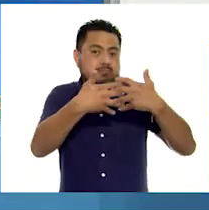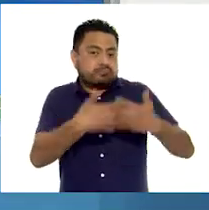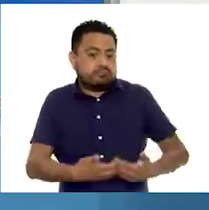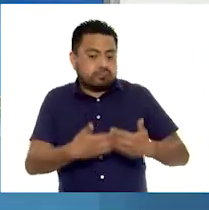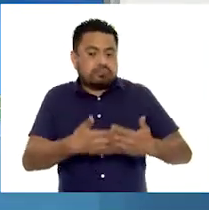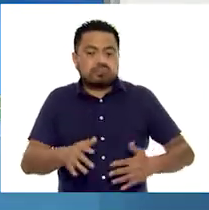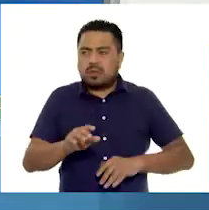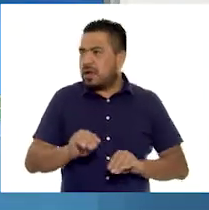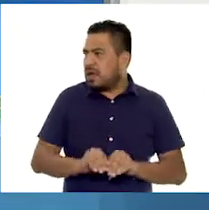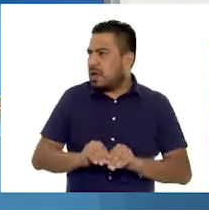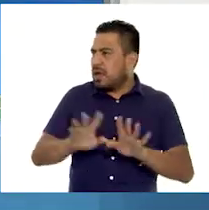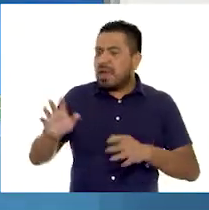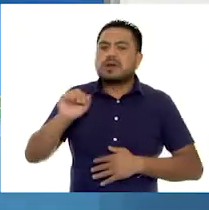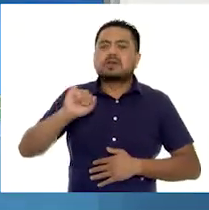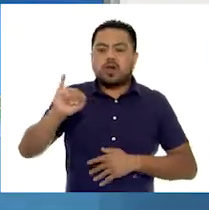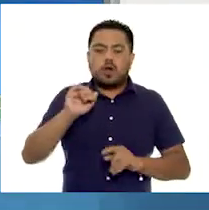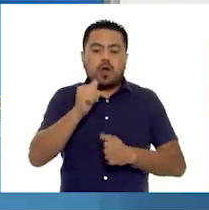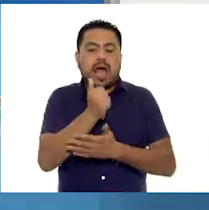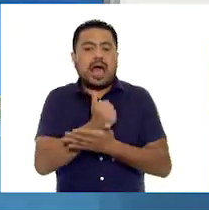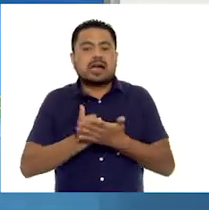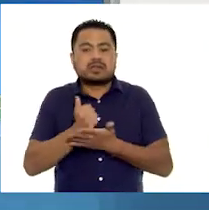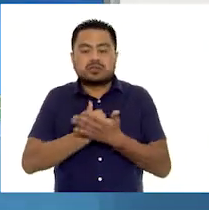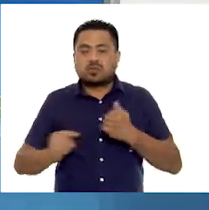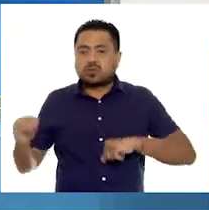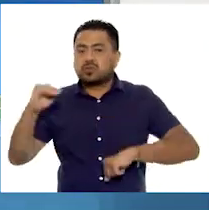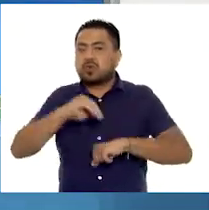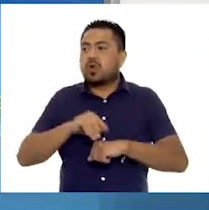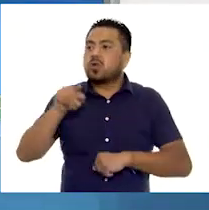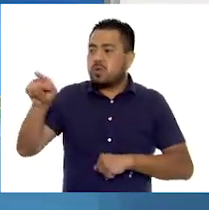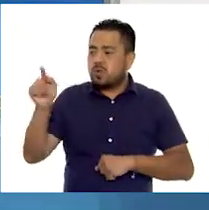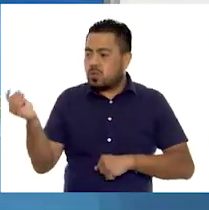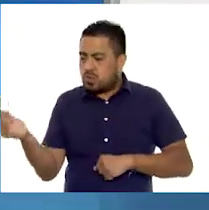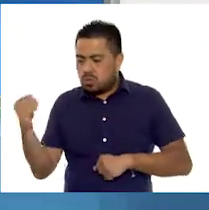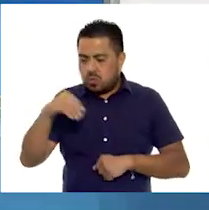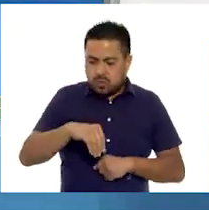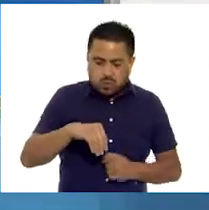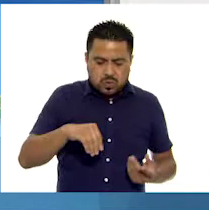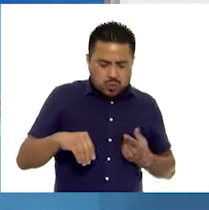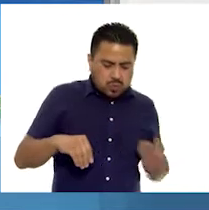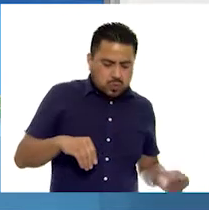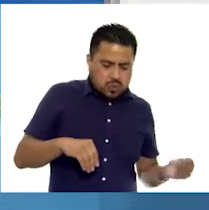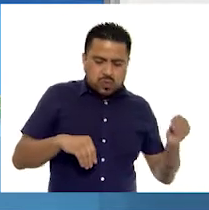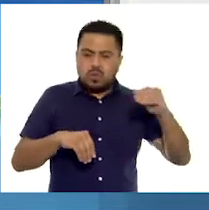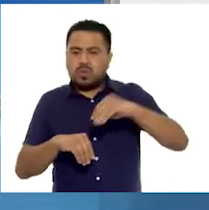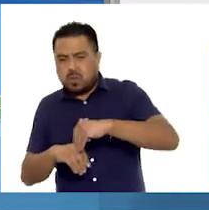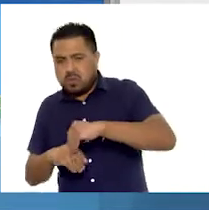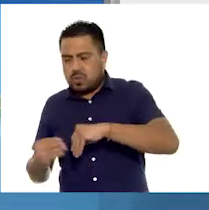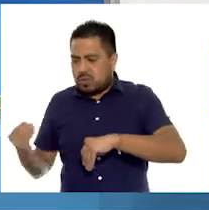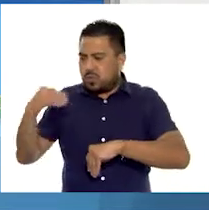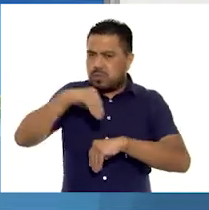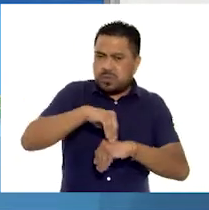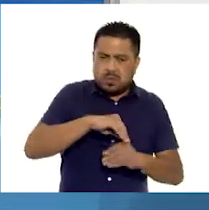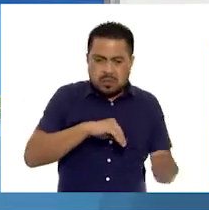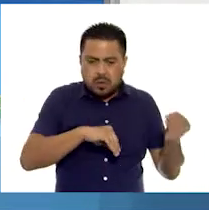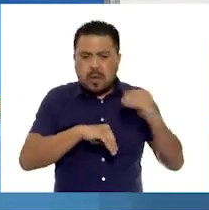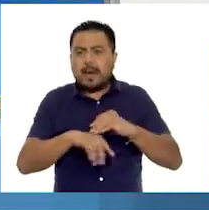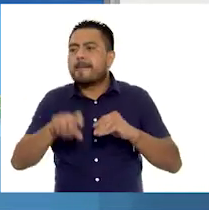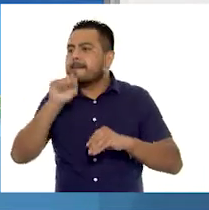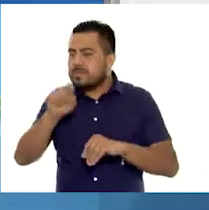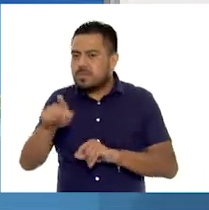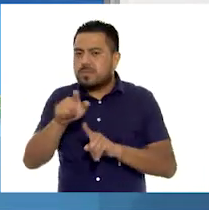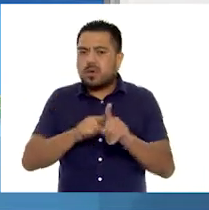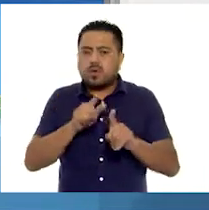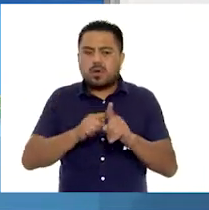claro pongamos la de color azul que cuando las 1 pieza que representa este proceso y yo pondré otra pieza del mismo color